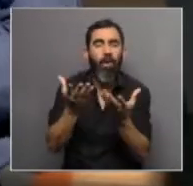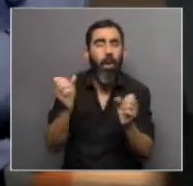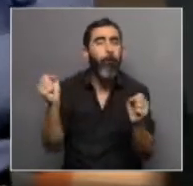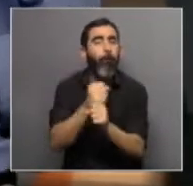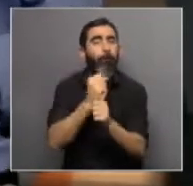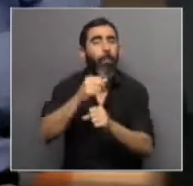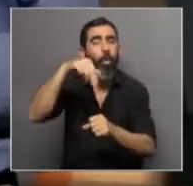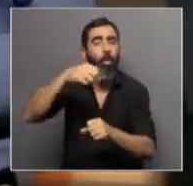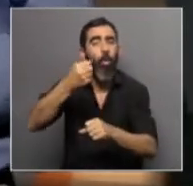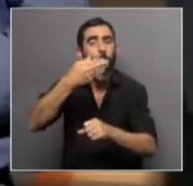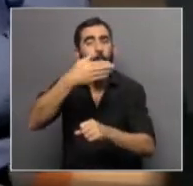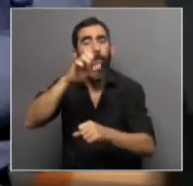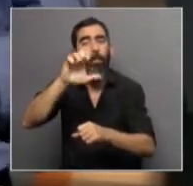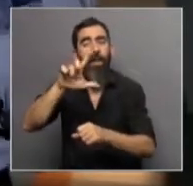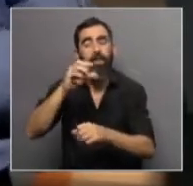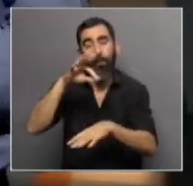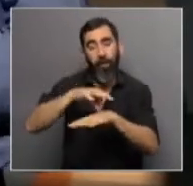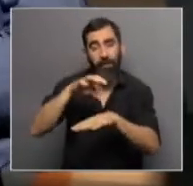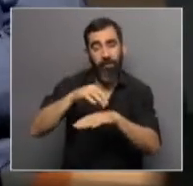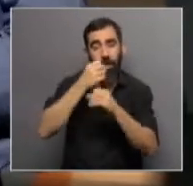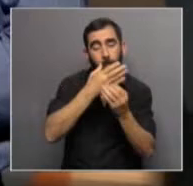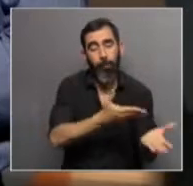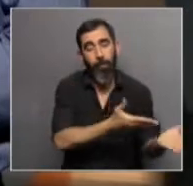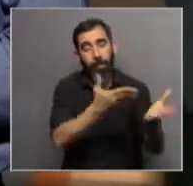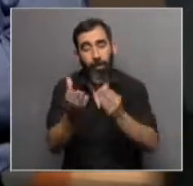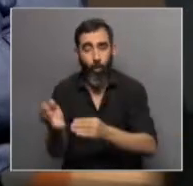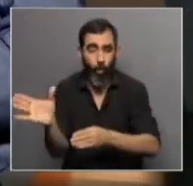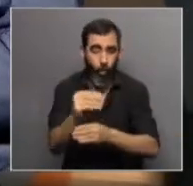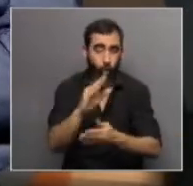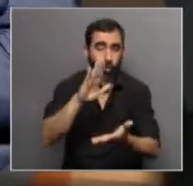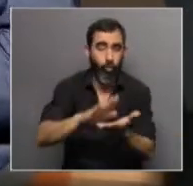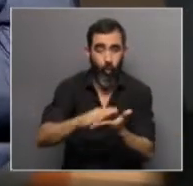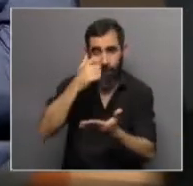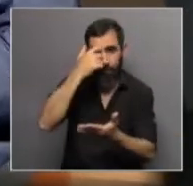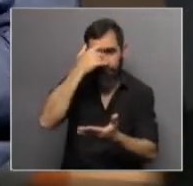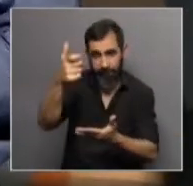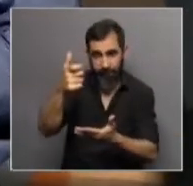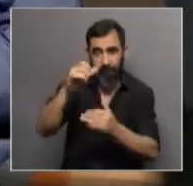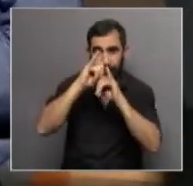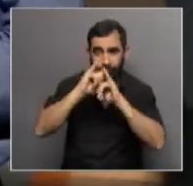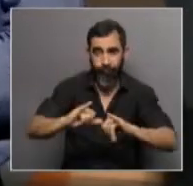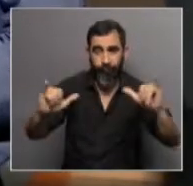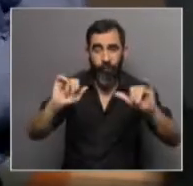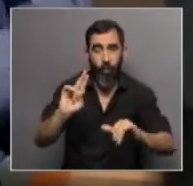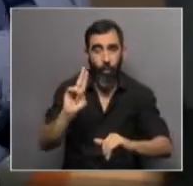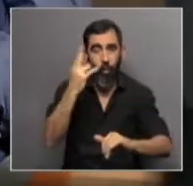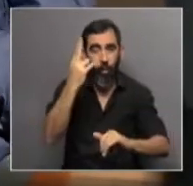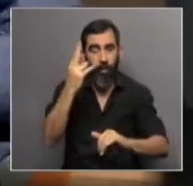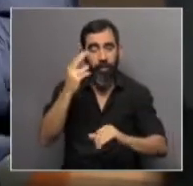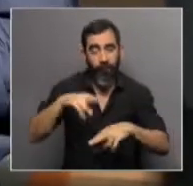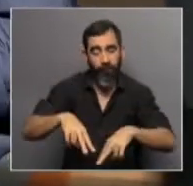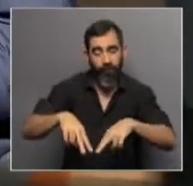el Premio Nobel de Medicina. Bienvenidas y bienvenidos a Sobre Ciencia, divulgando el Uruguay de